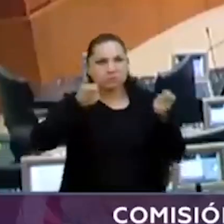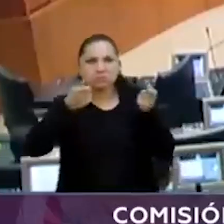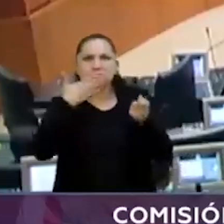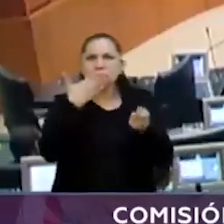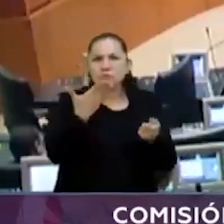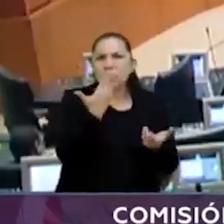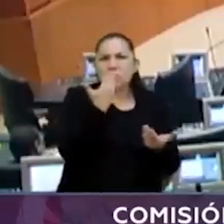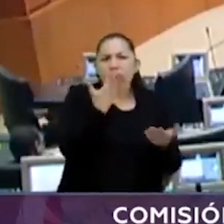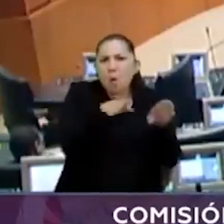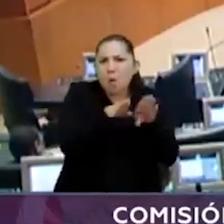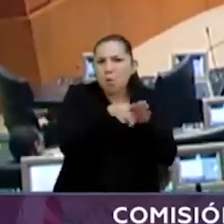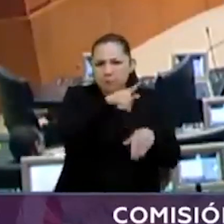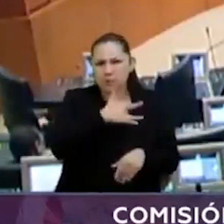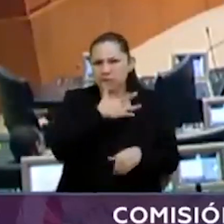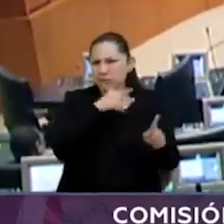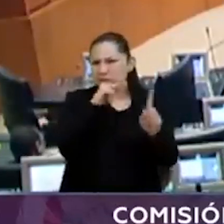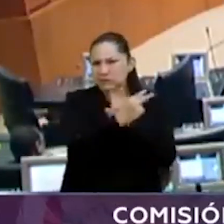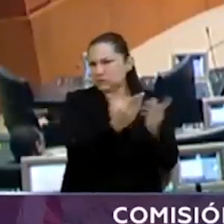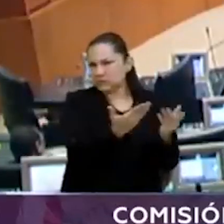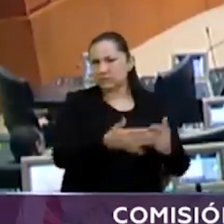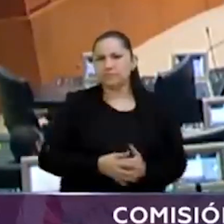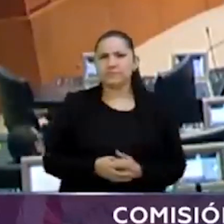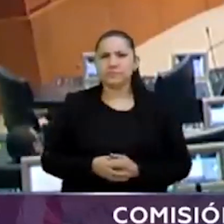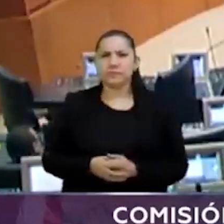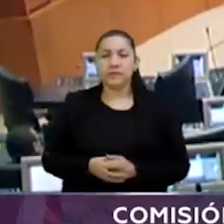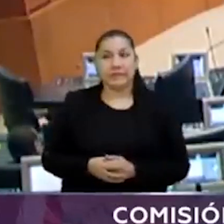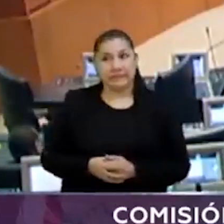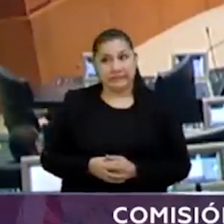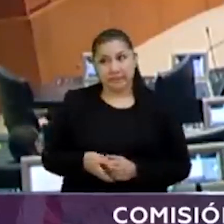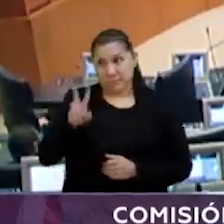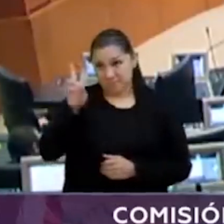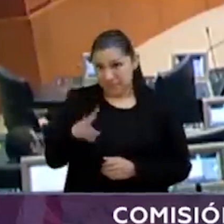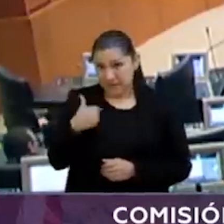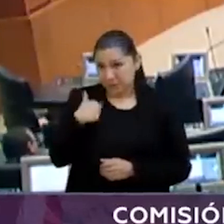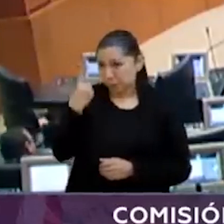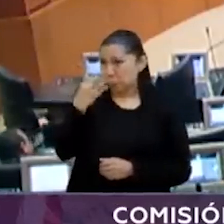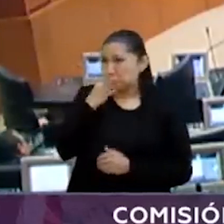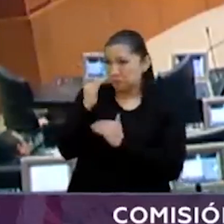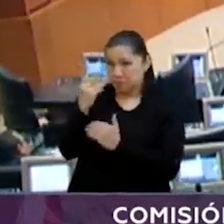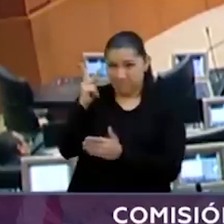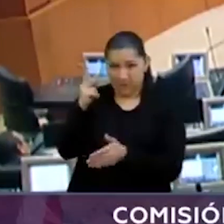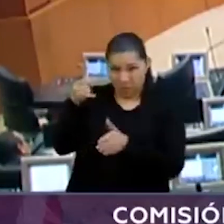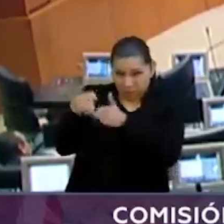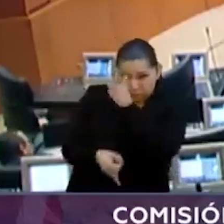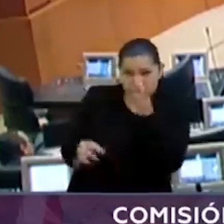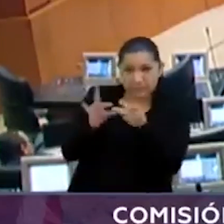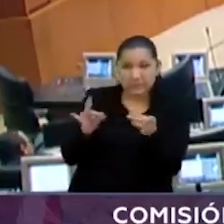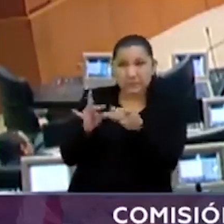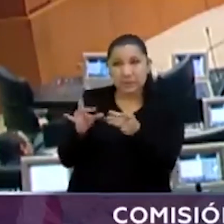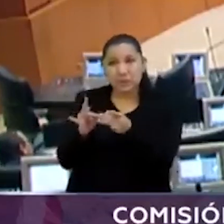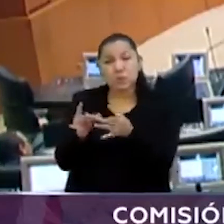Noroña había calificado a los panistas de paniaguados y dijo que no significa un insulto sino los que hacen negocio al